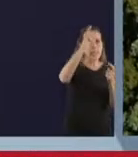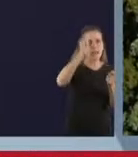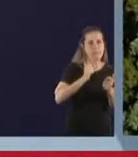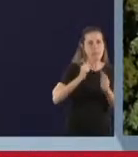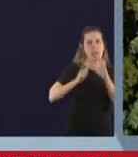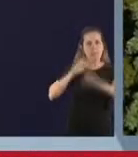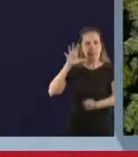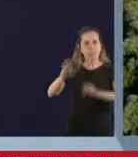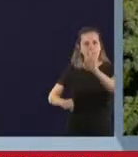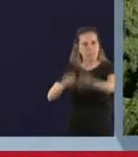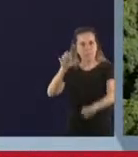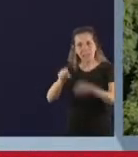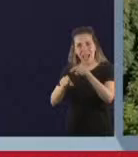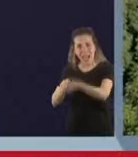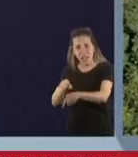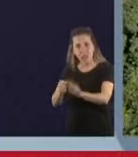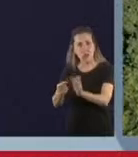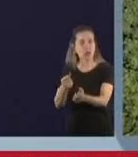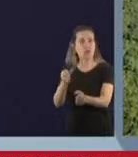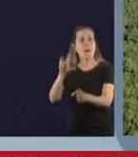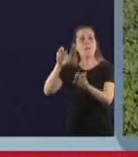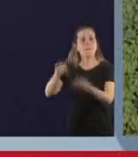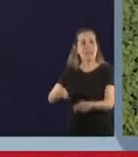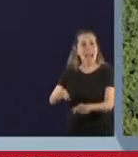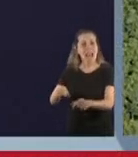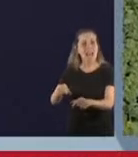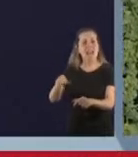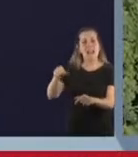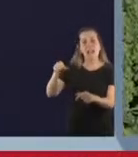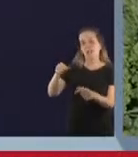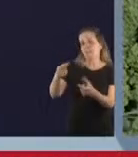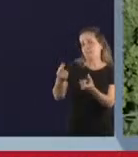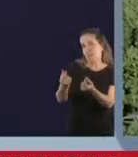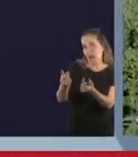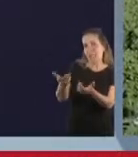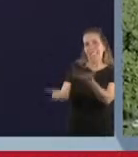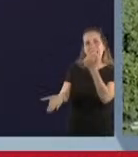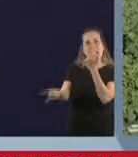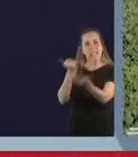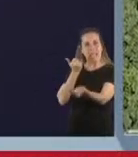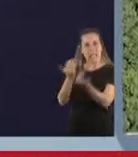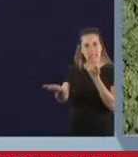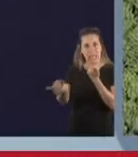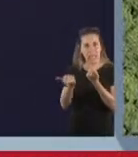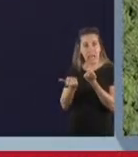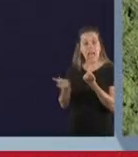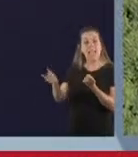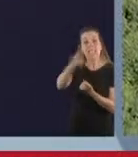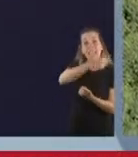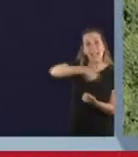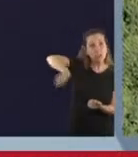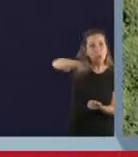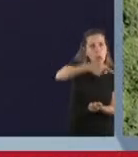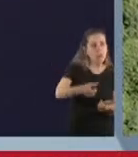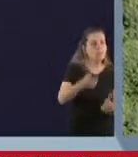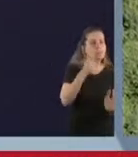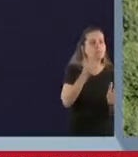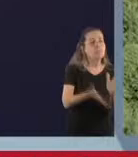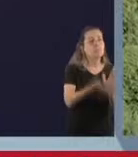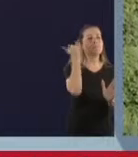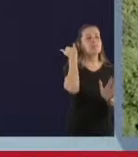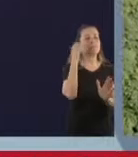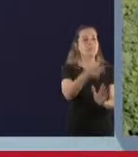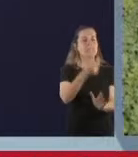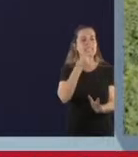de El incumplimiento de la ley sino a todos aquellos que se los identifique eh mientras se